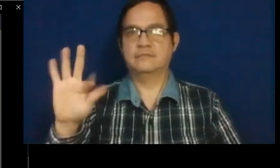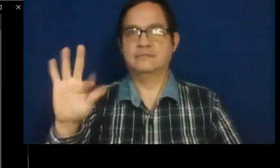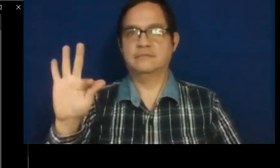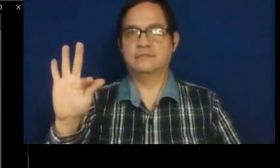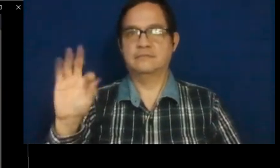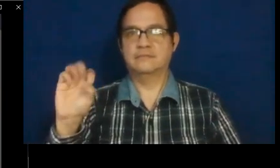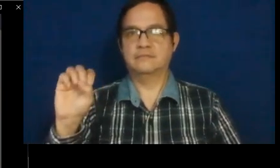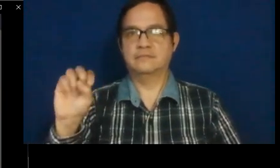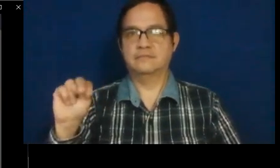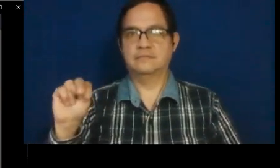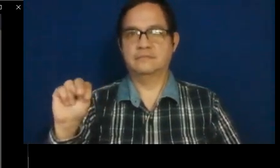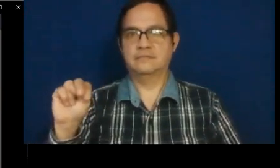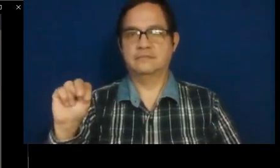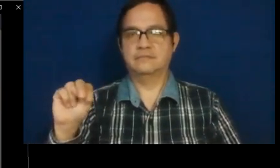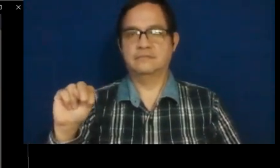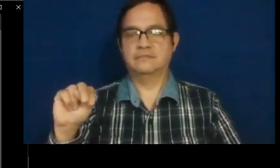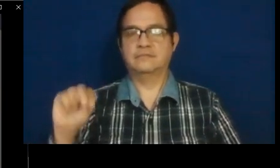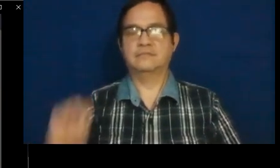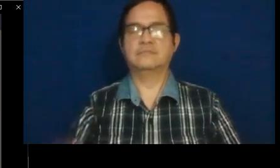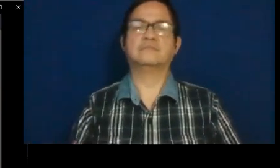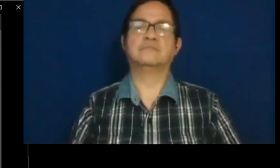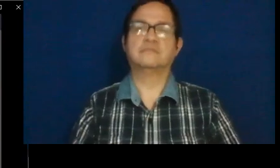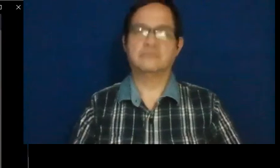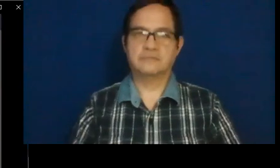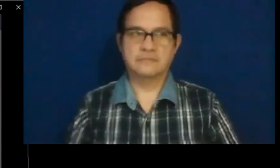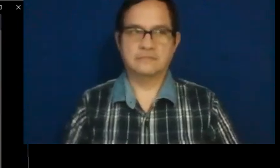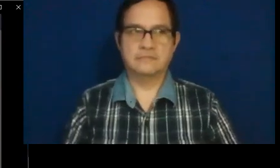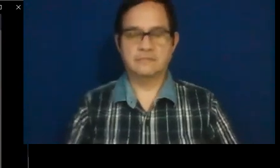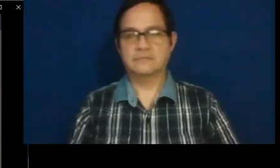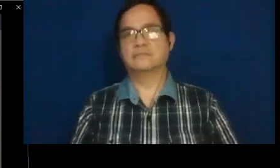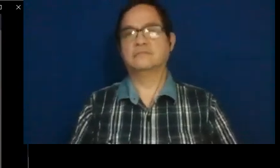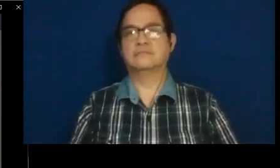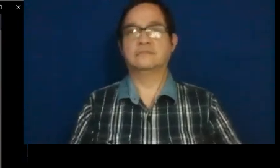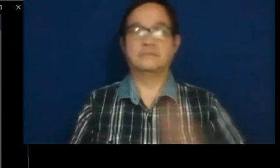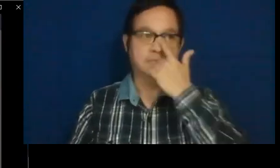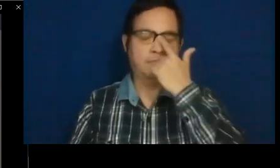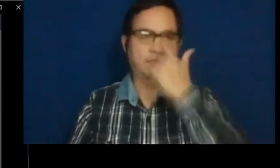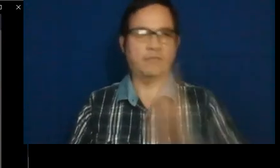Y lo dejamos para todos los